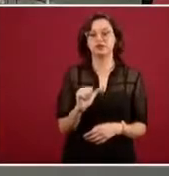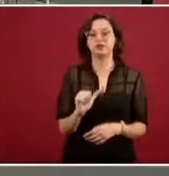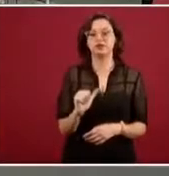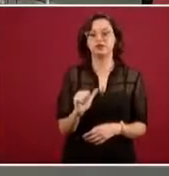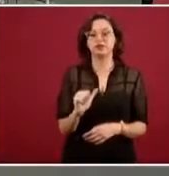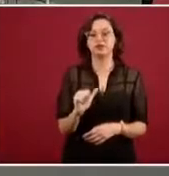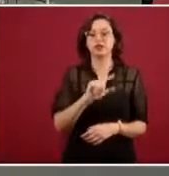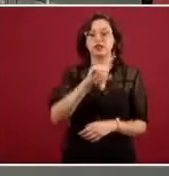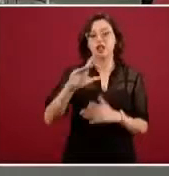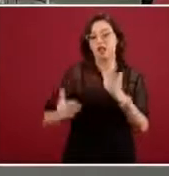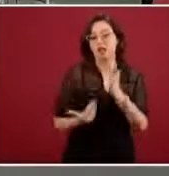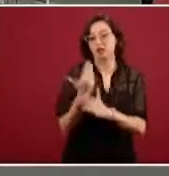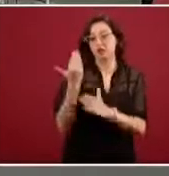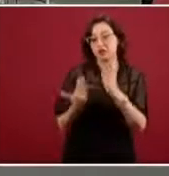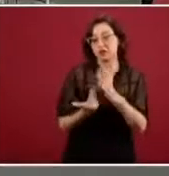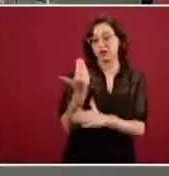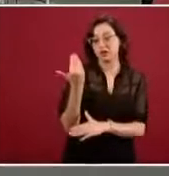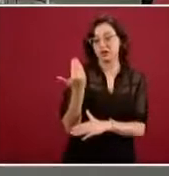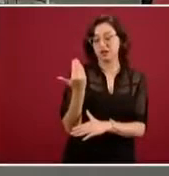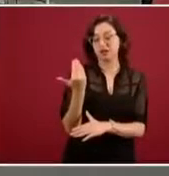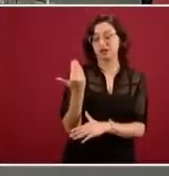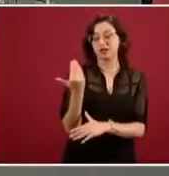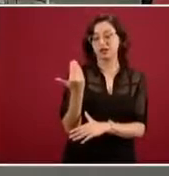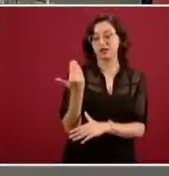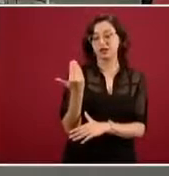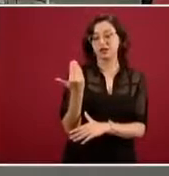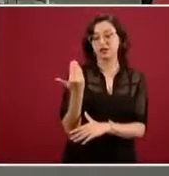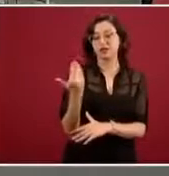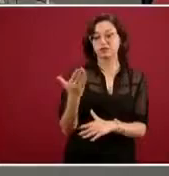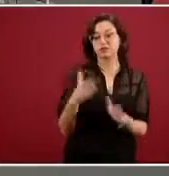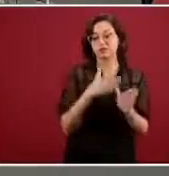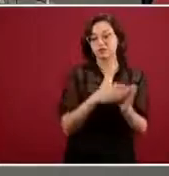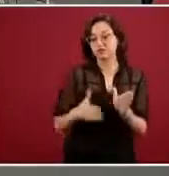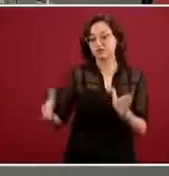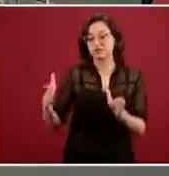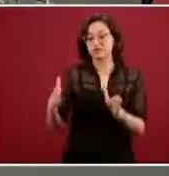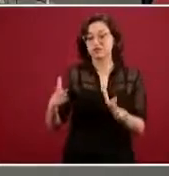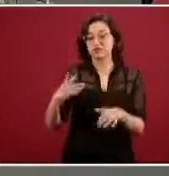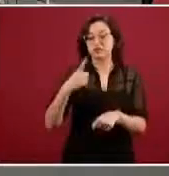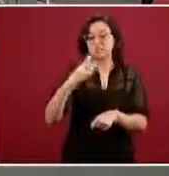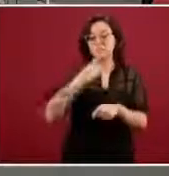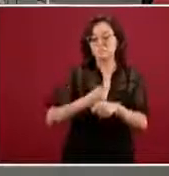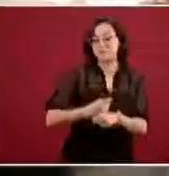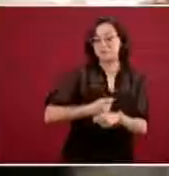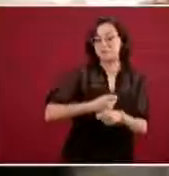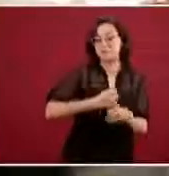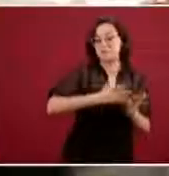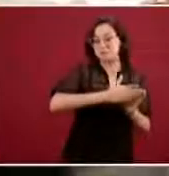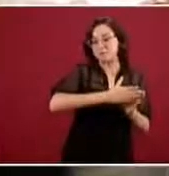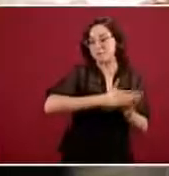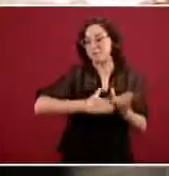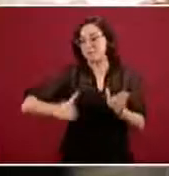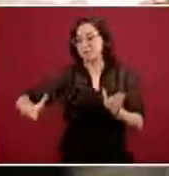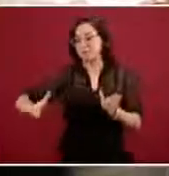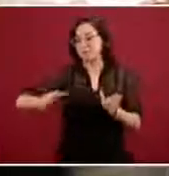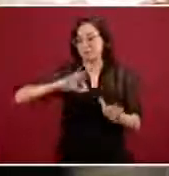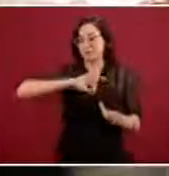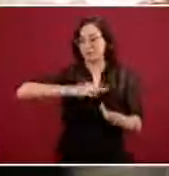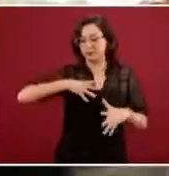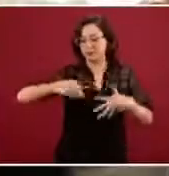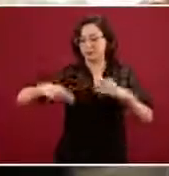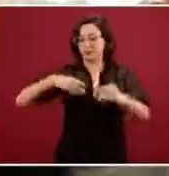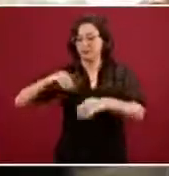la mañana usted anunció que el primer ciclo de la pandemia sería el 25 de